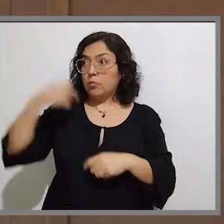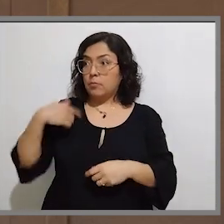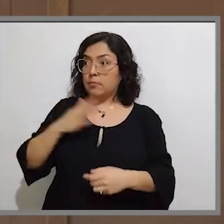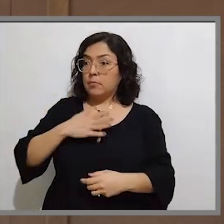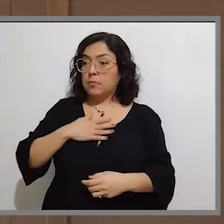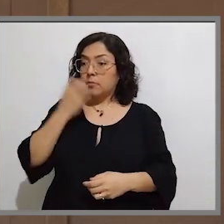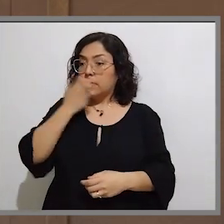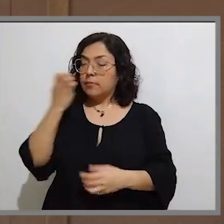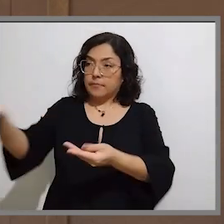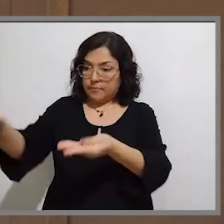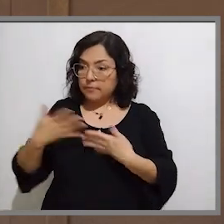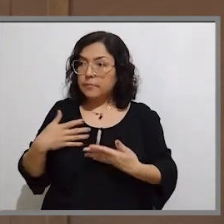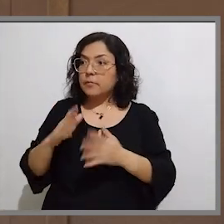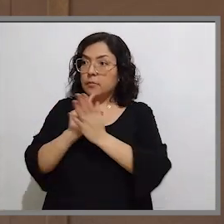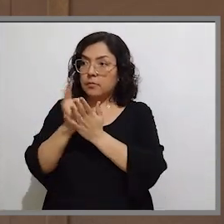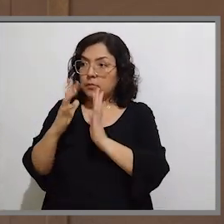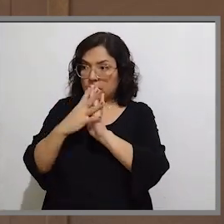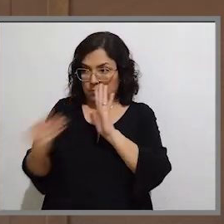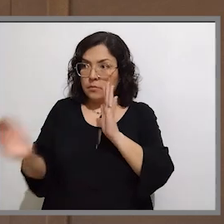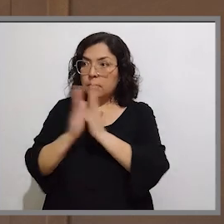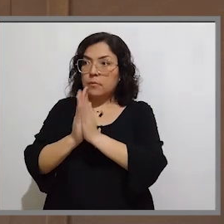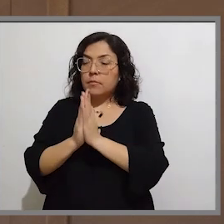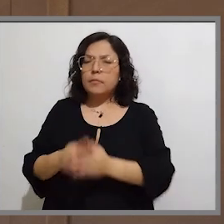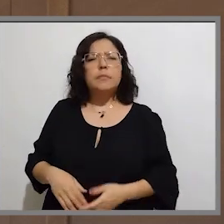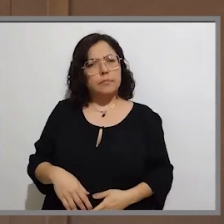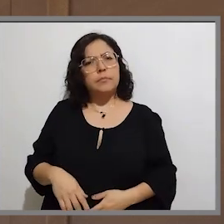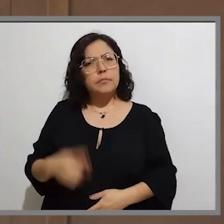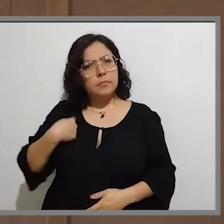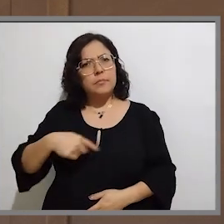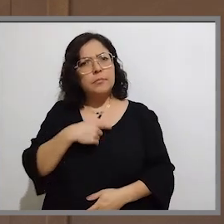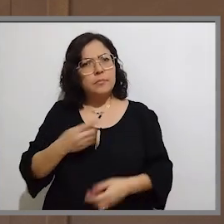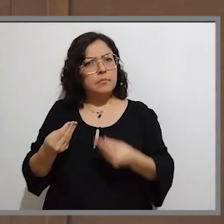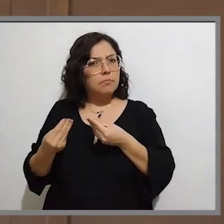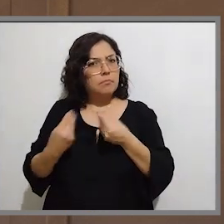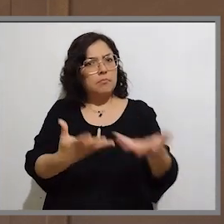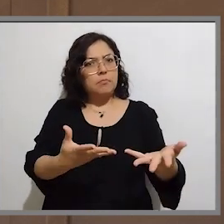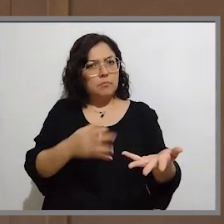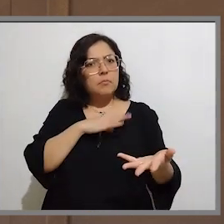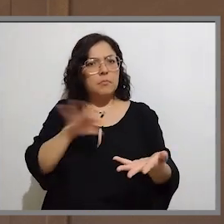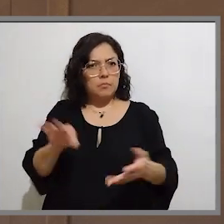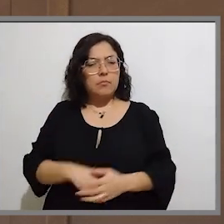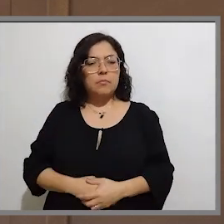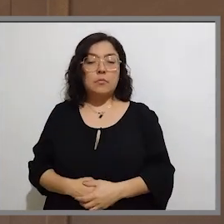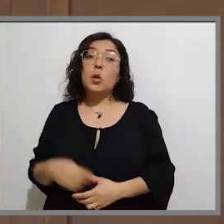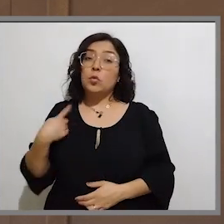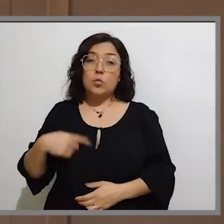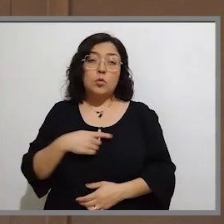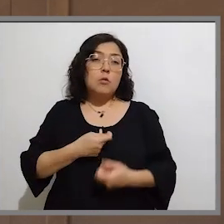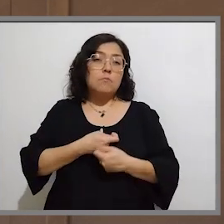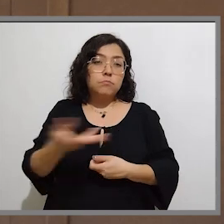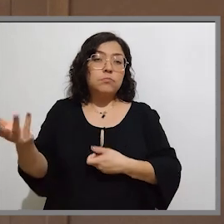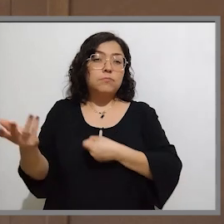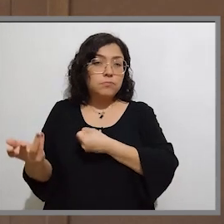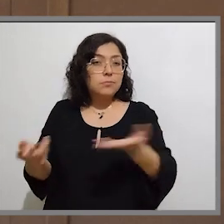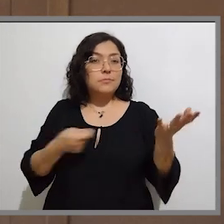ejemplares impresos, puede acercarse aquí al Instituto Electoral de Coahuila, y con mucho gusto, si tenemos por ahí en inventario, que ya dimos muchos